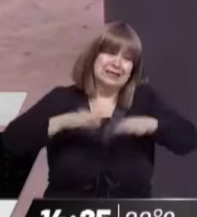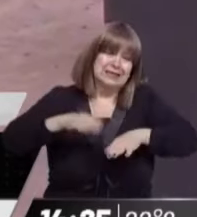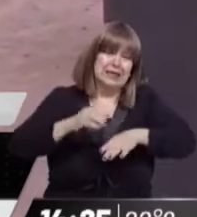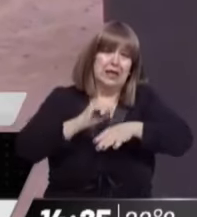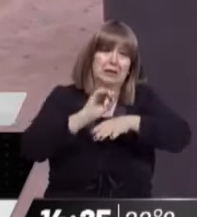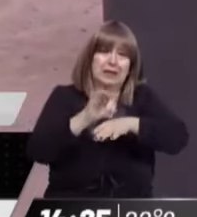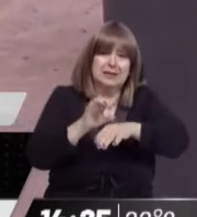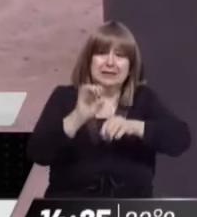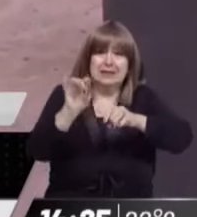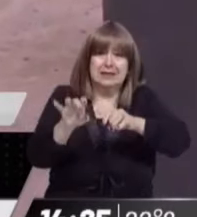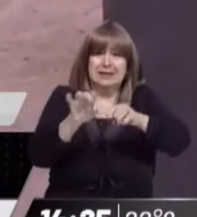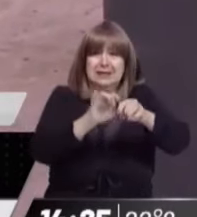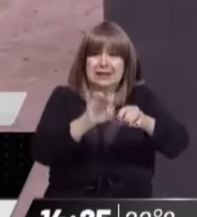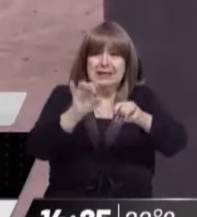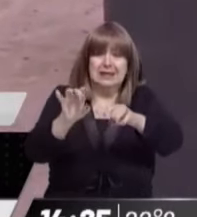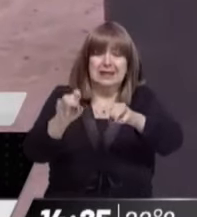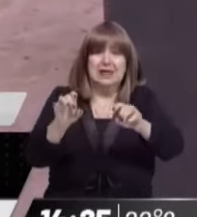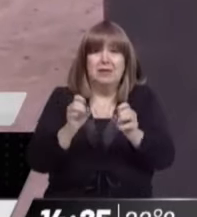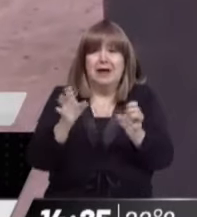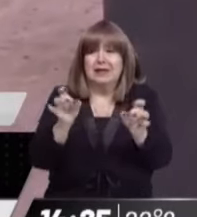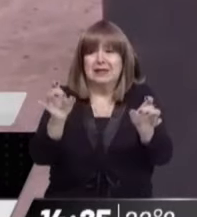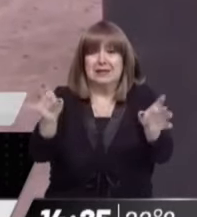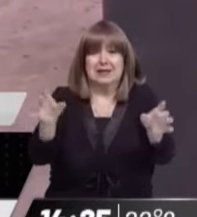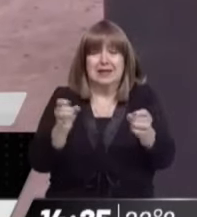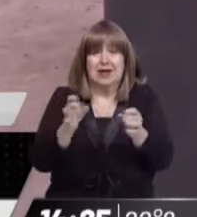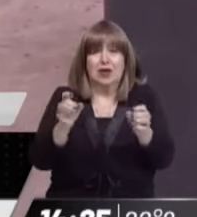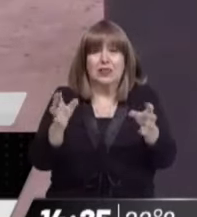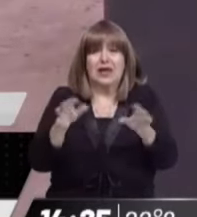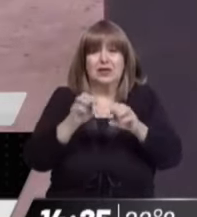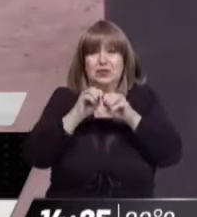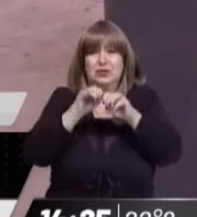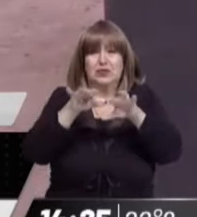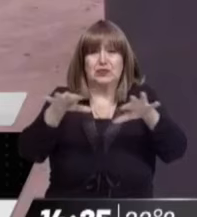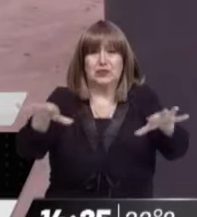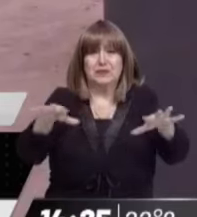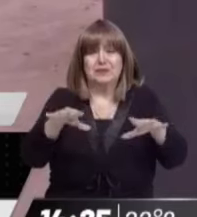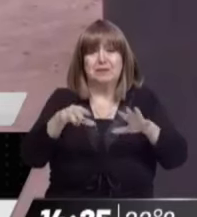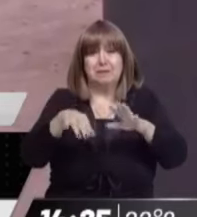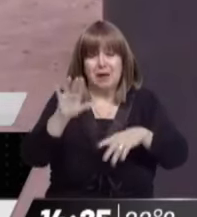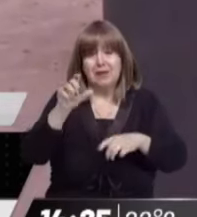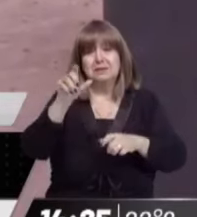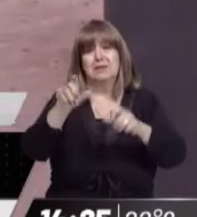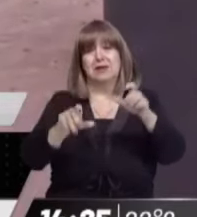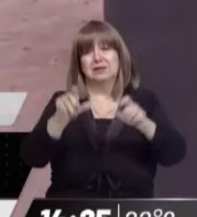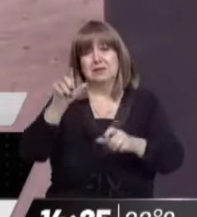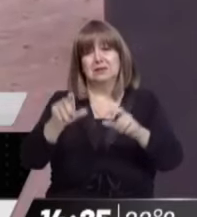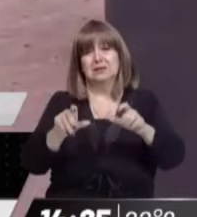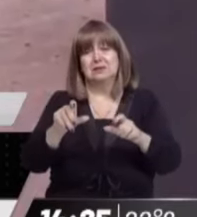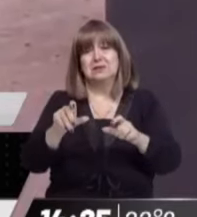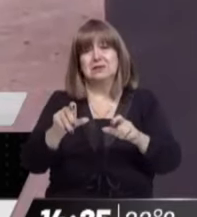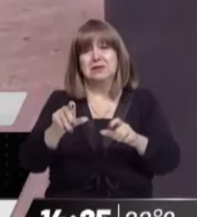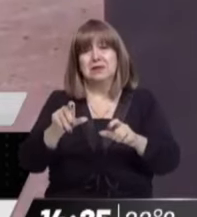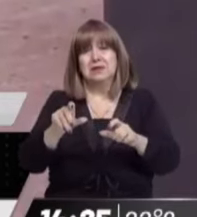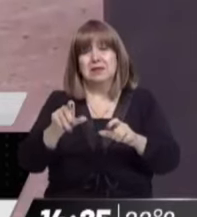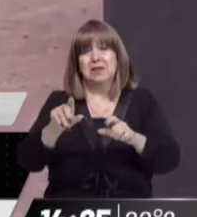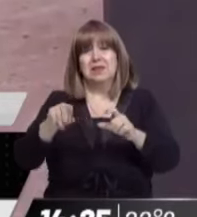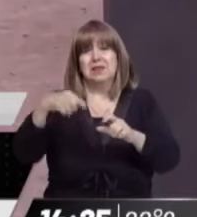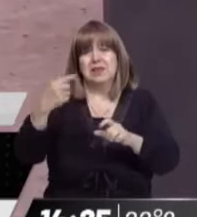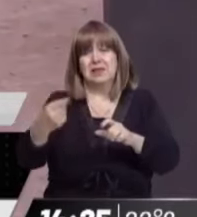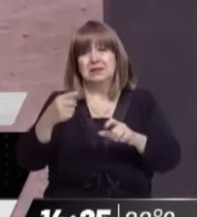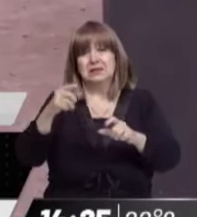y van corriendo el incendio. Y entonces, esto que nos confirmaba recién personal de Defensa Civil de Las Heras, que